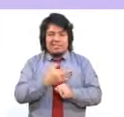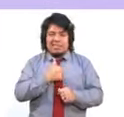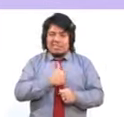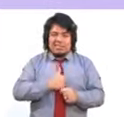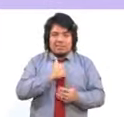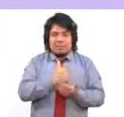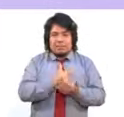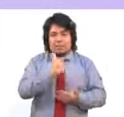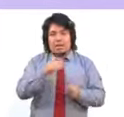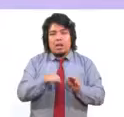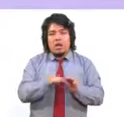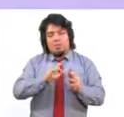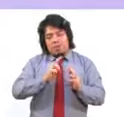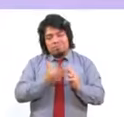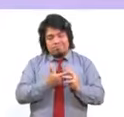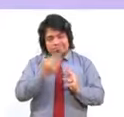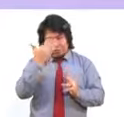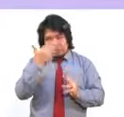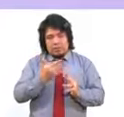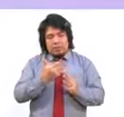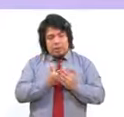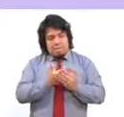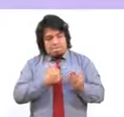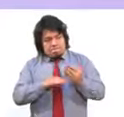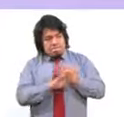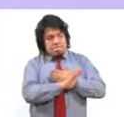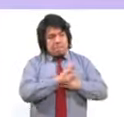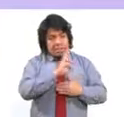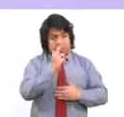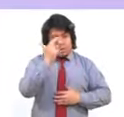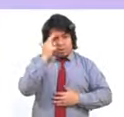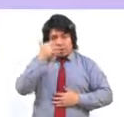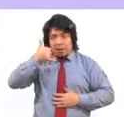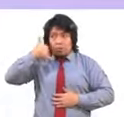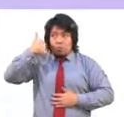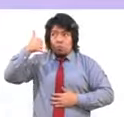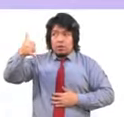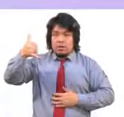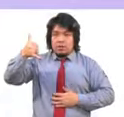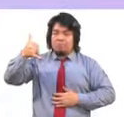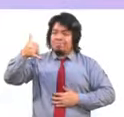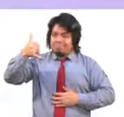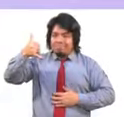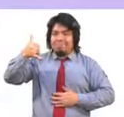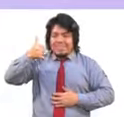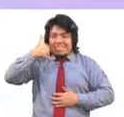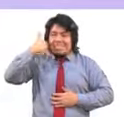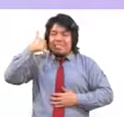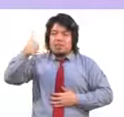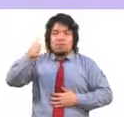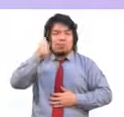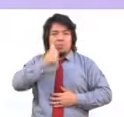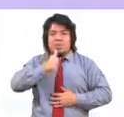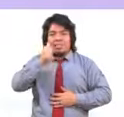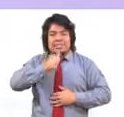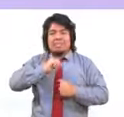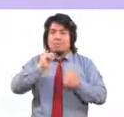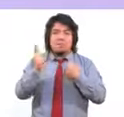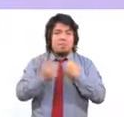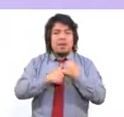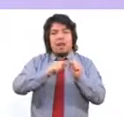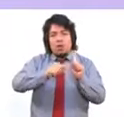el feminicidio. Recuerden, una llamada oportuna siempre, siempre tiene una consecuencia